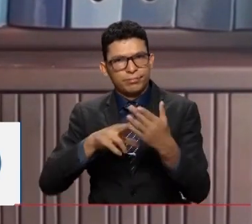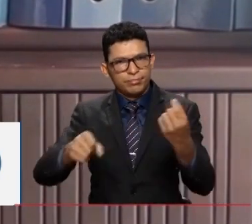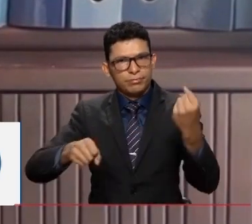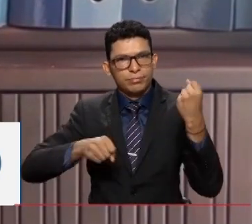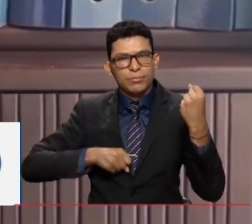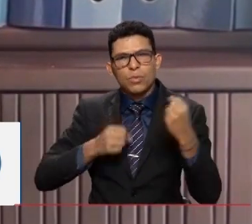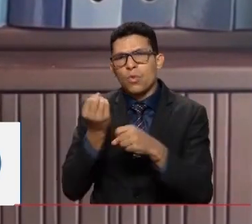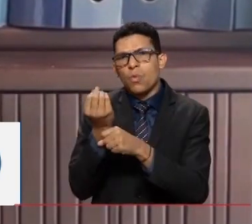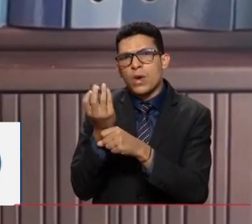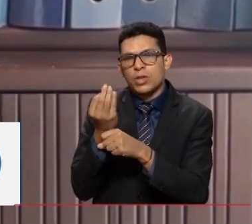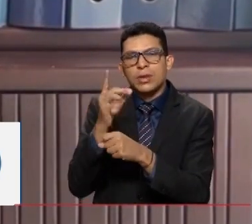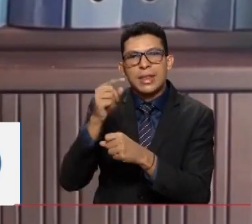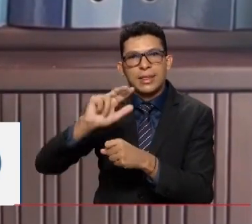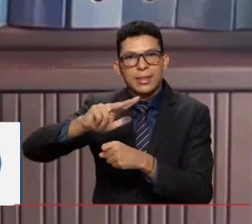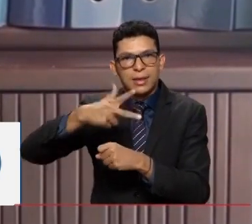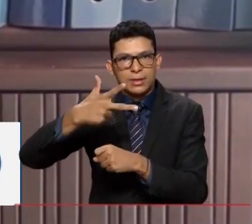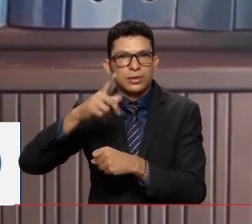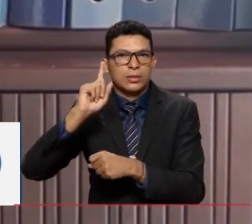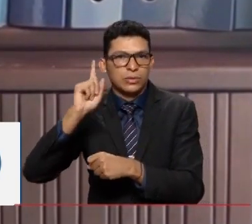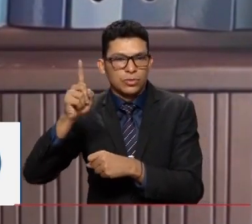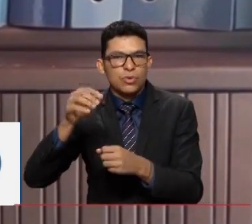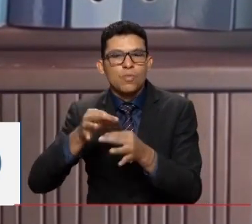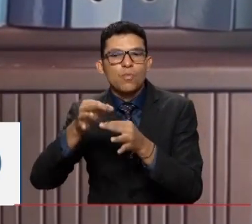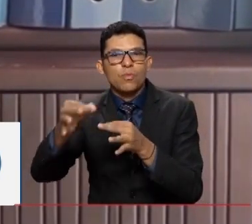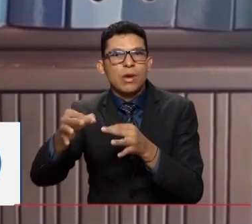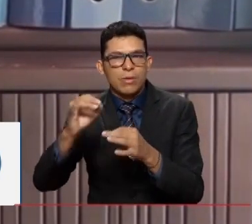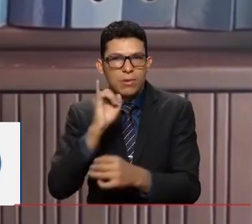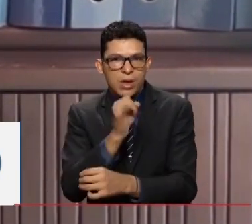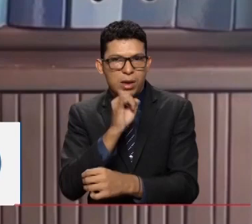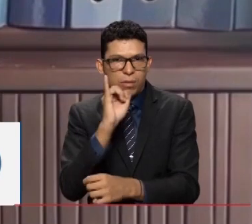montaña número 3, Rodrigo Lloreda Caicedo, en el corredor